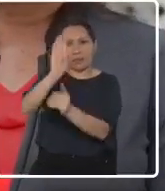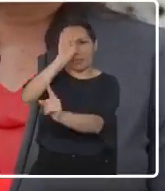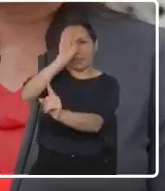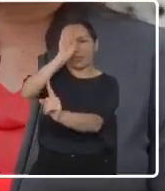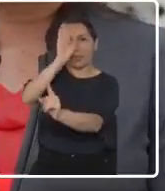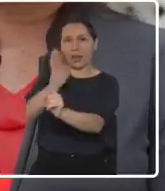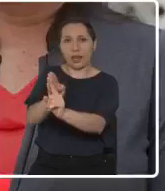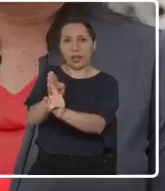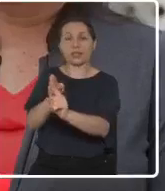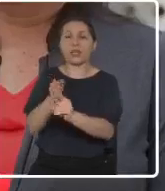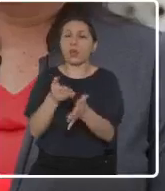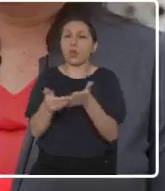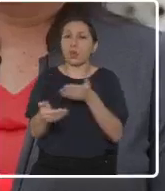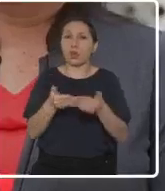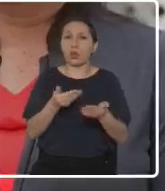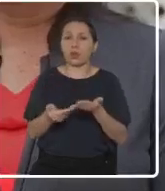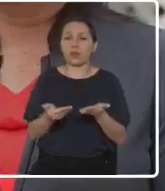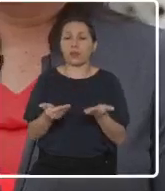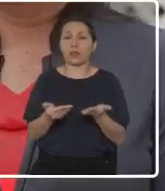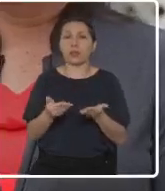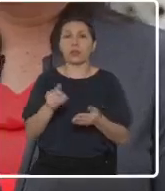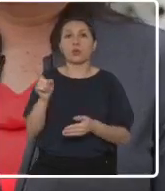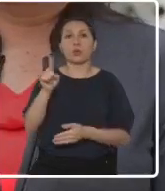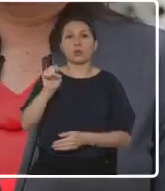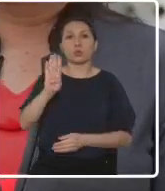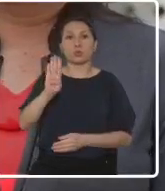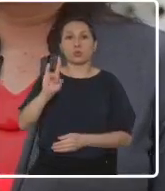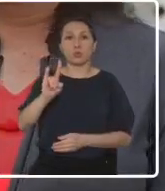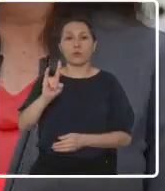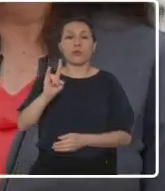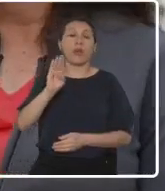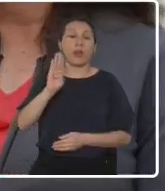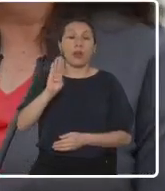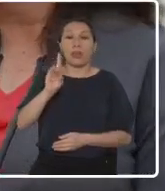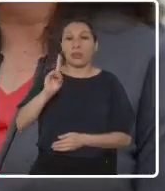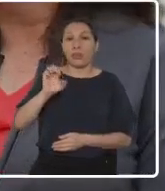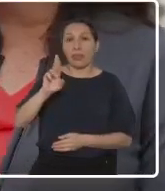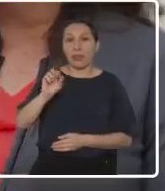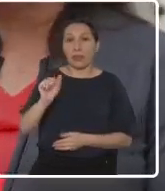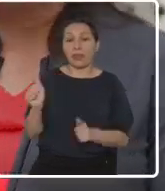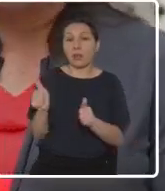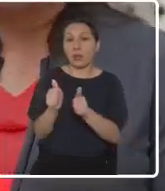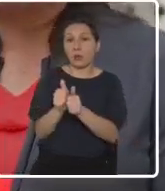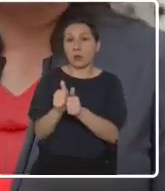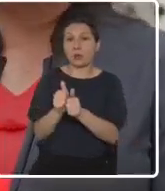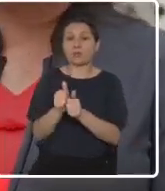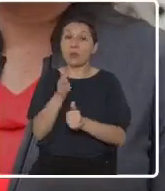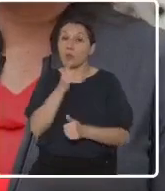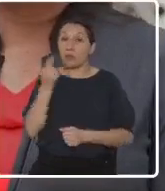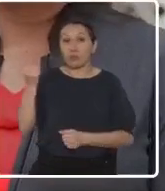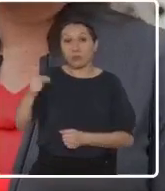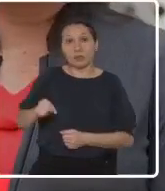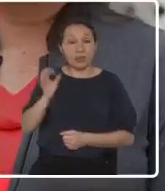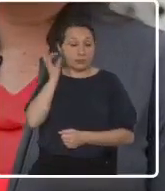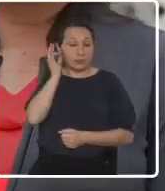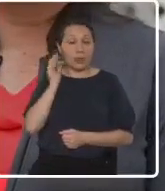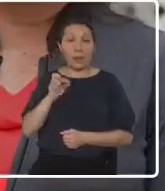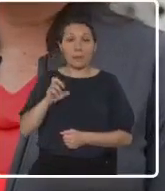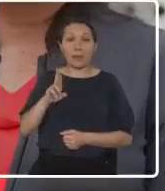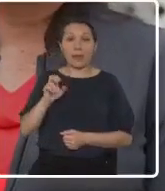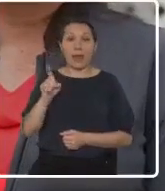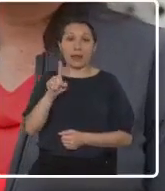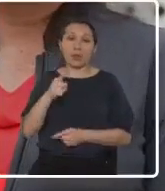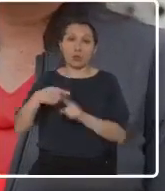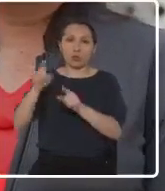directas desde la Subdere. Nos ha acompañado la Subdere Francisca Peral, no está acá en este momento, está en otras